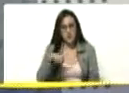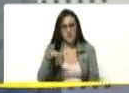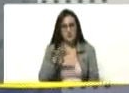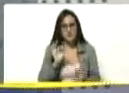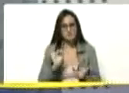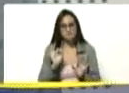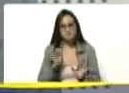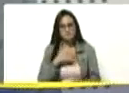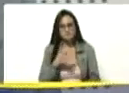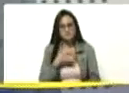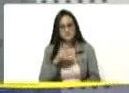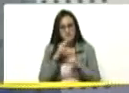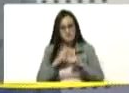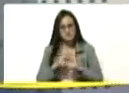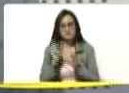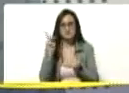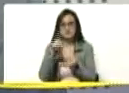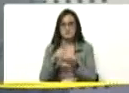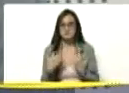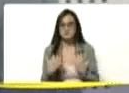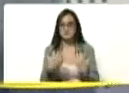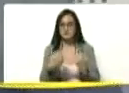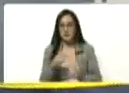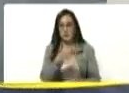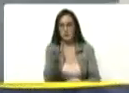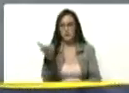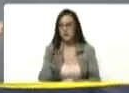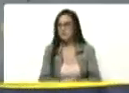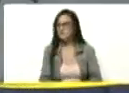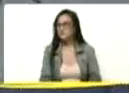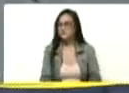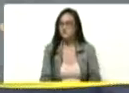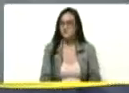se sienten honrados con la presencia de ustedes.